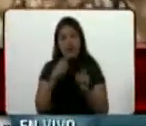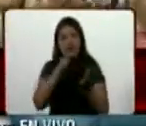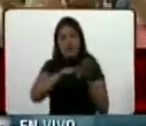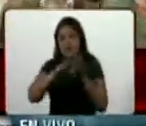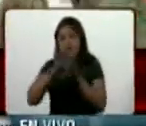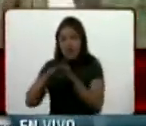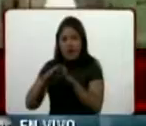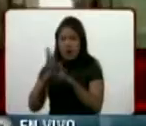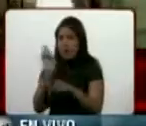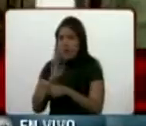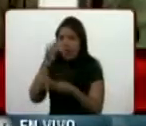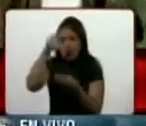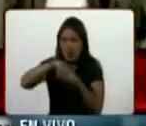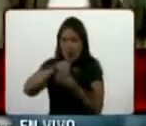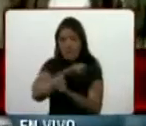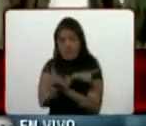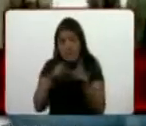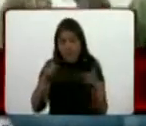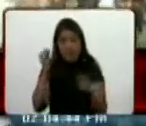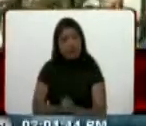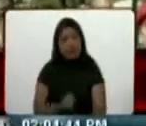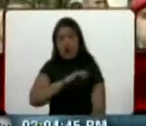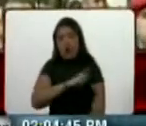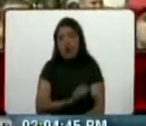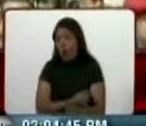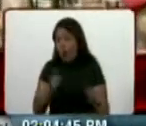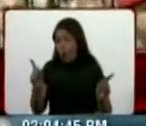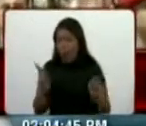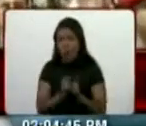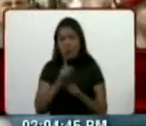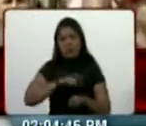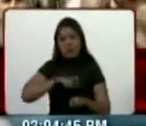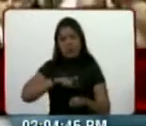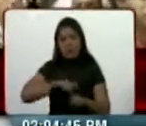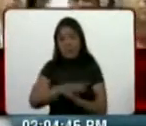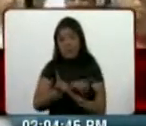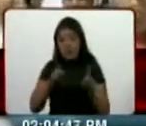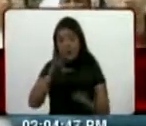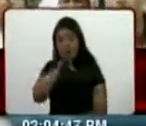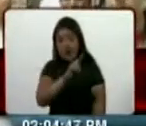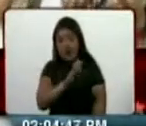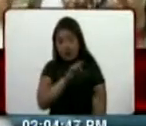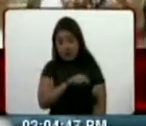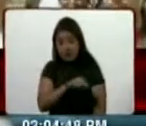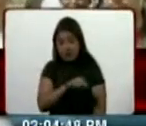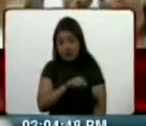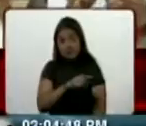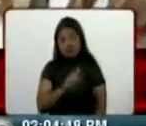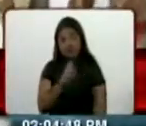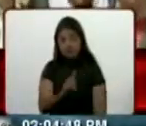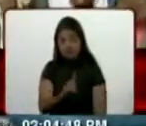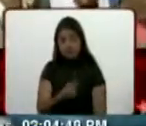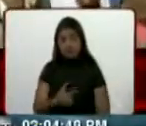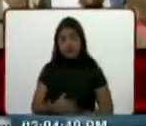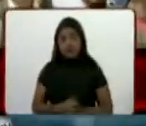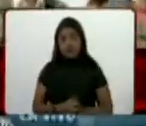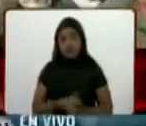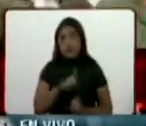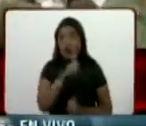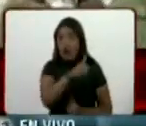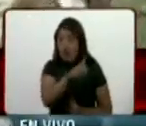elecciones, sin embargo, bien intenso por lo corto que fue, y el Consejo Nacional Electoral ha establecido que cada uno de